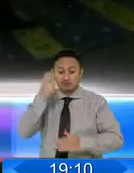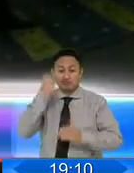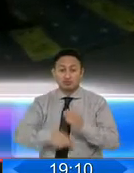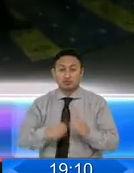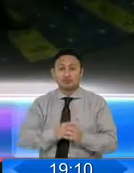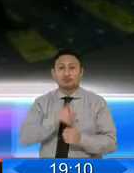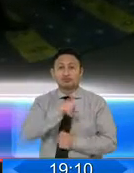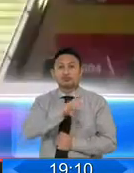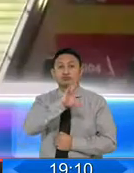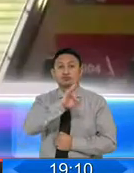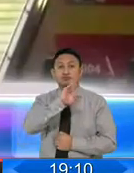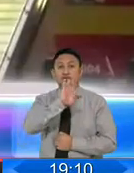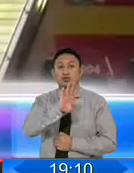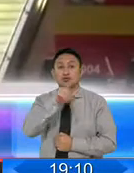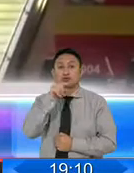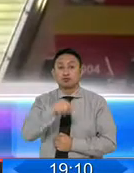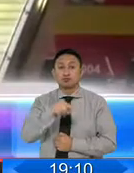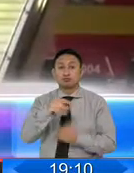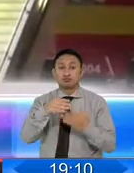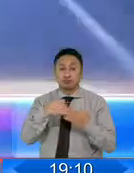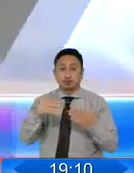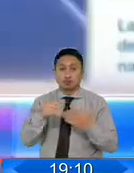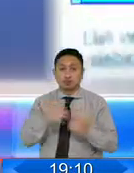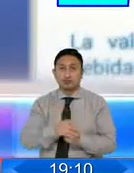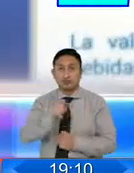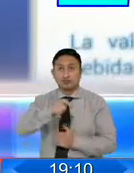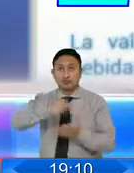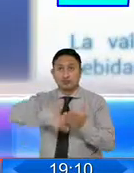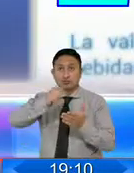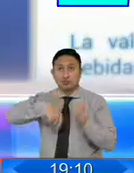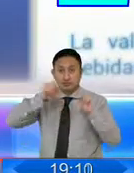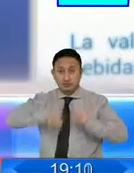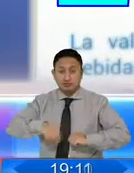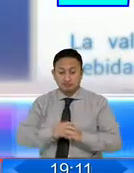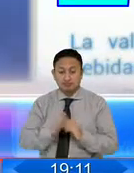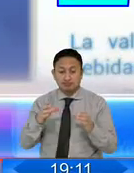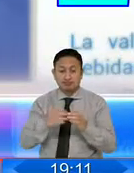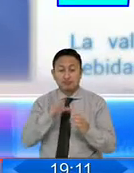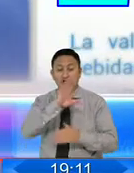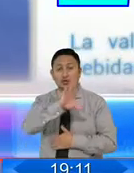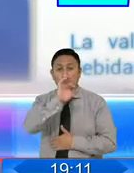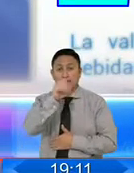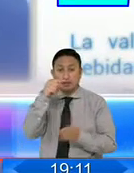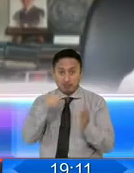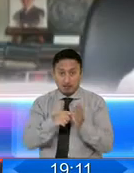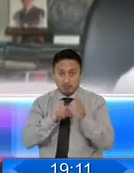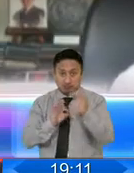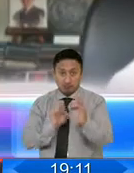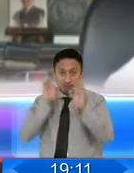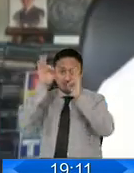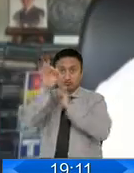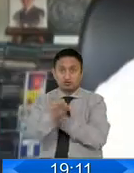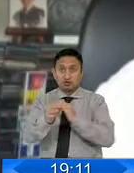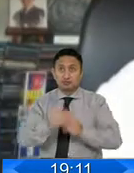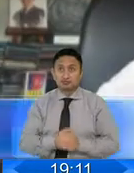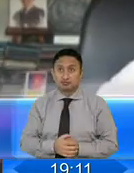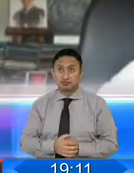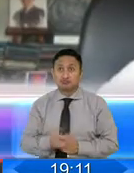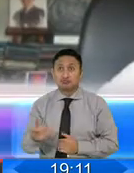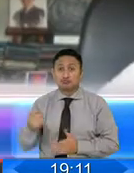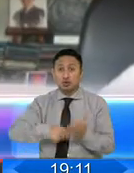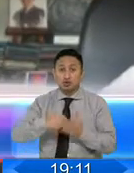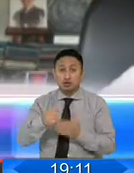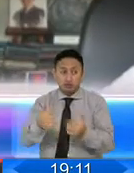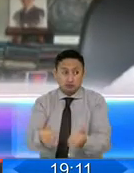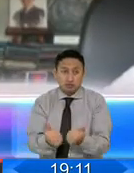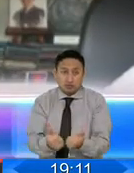de $174,000 al contratista y que se reemplazará un lote de 50,000 pruebas. Es decir, si el contrato fue bien hecho,